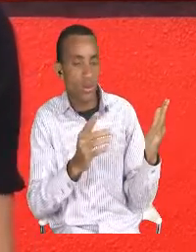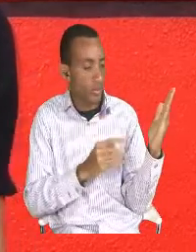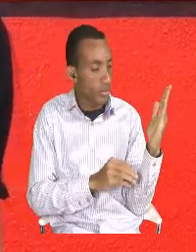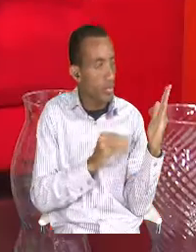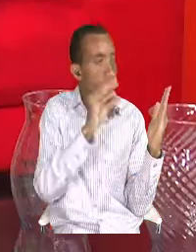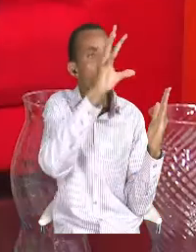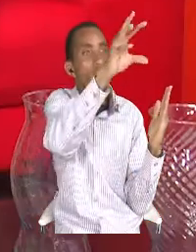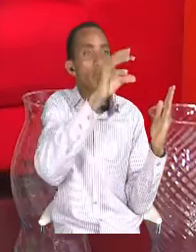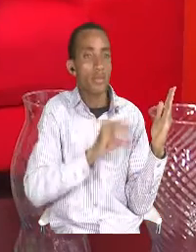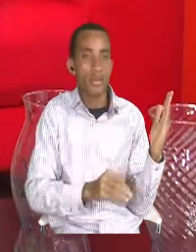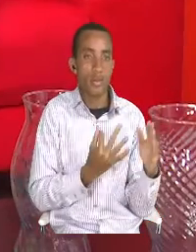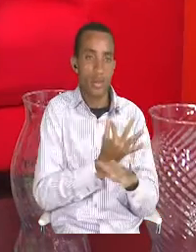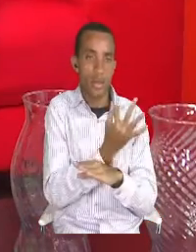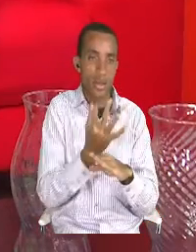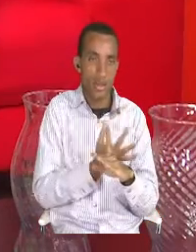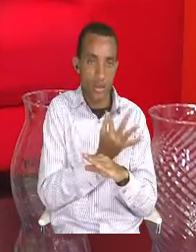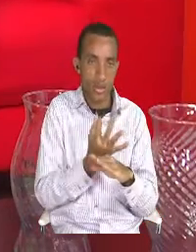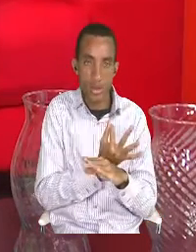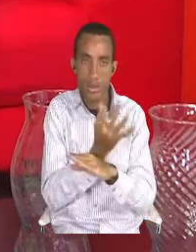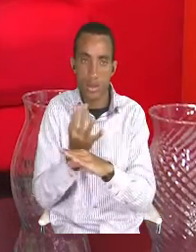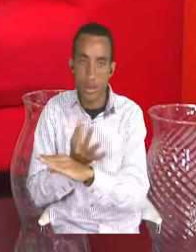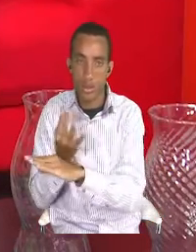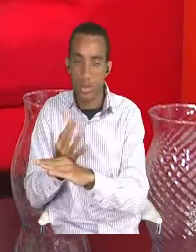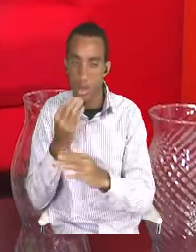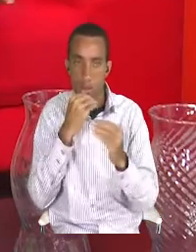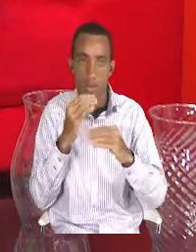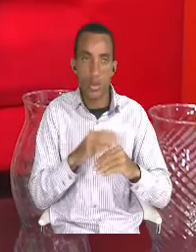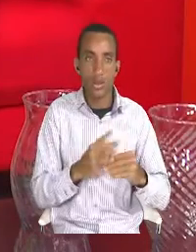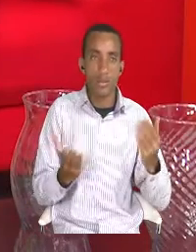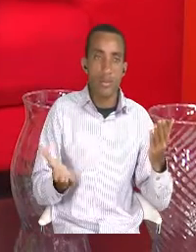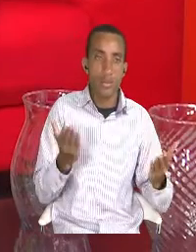3 horas de acuerdo a qué hora se levantan y a qué hora se acuestan. Es como buscar